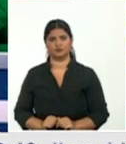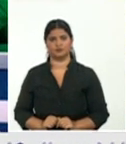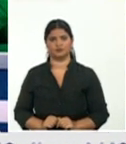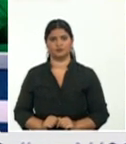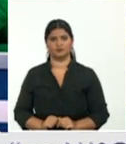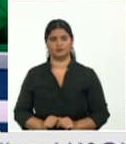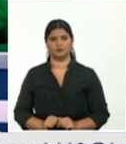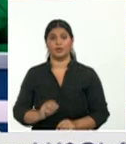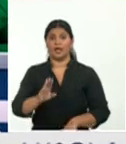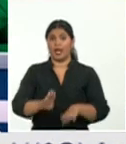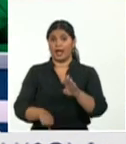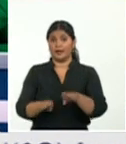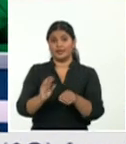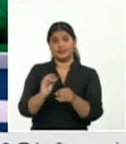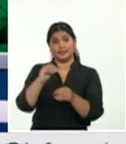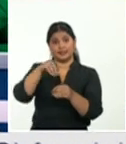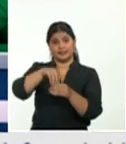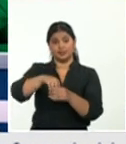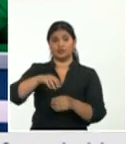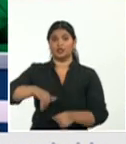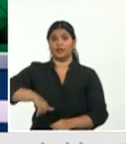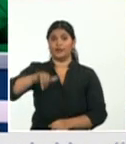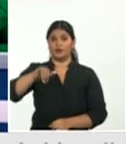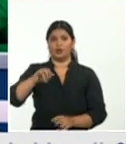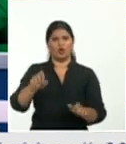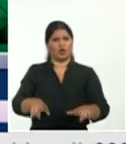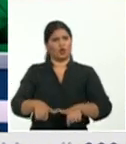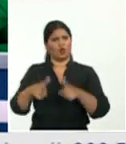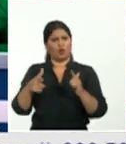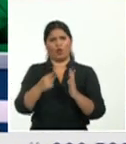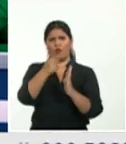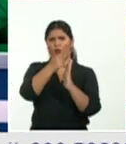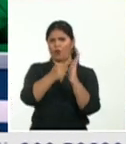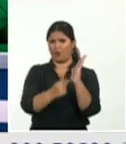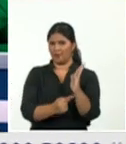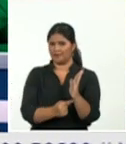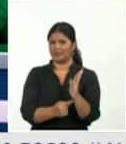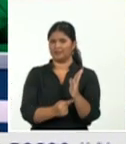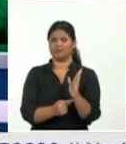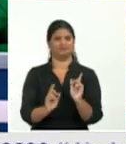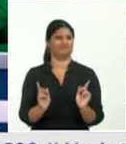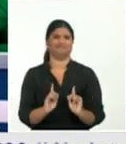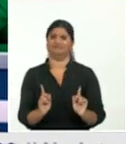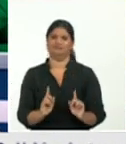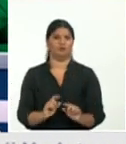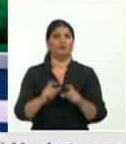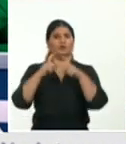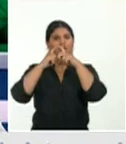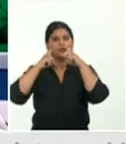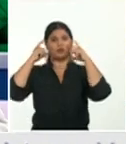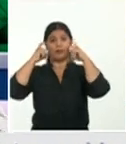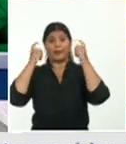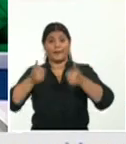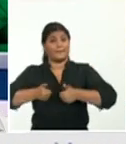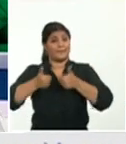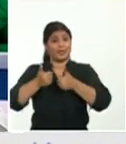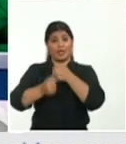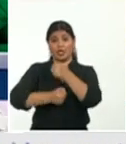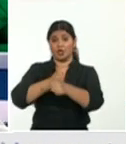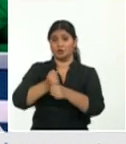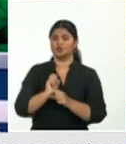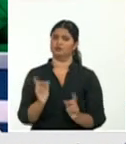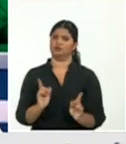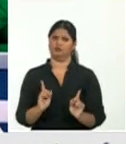veces dentro del avión no se cumplen con las medidas de protección del nasobuco. A veces se pasan